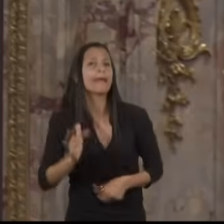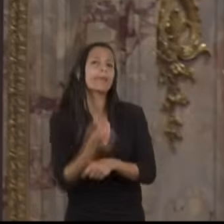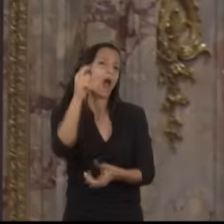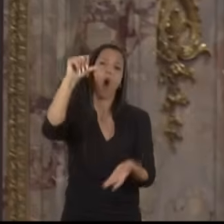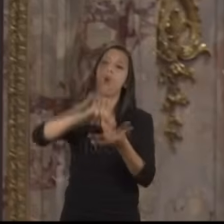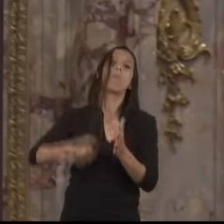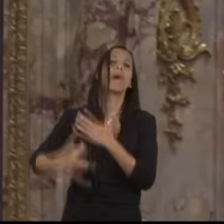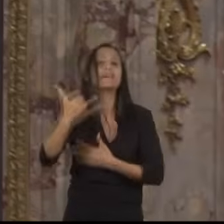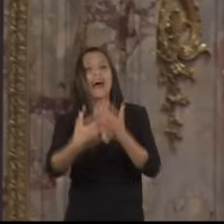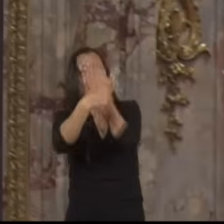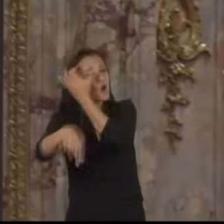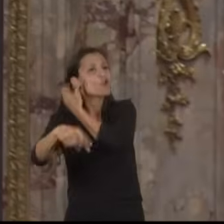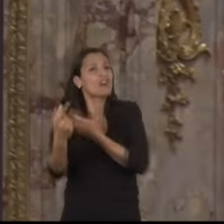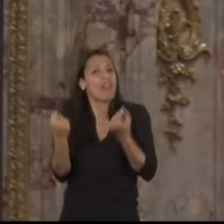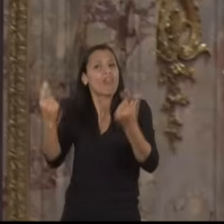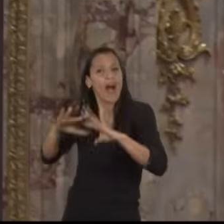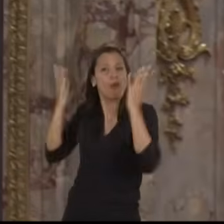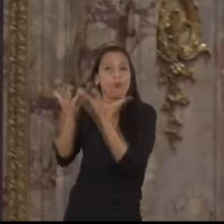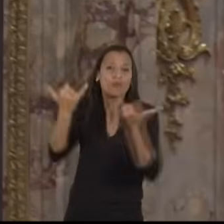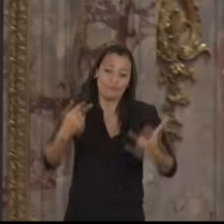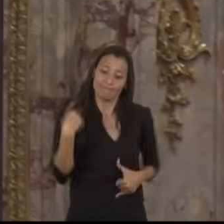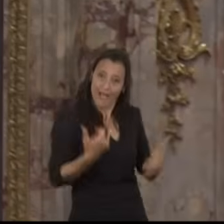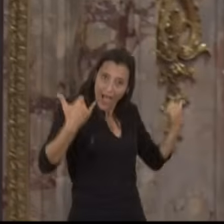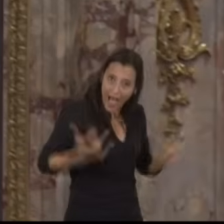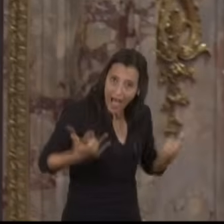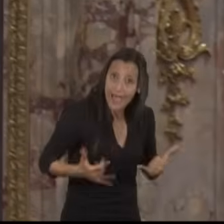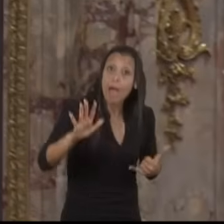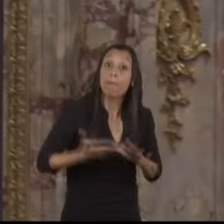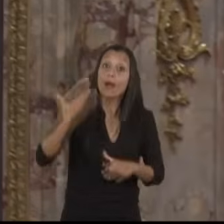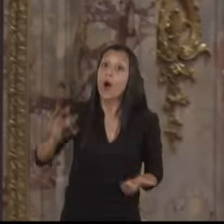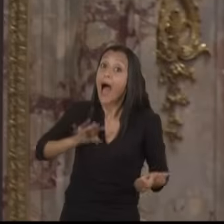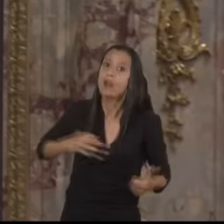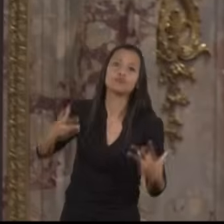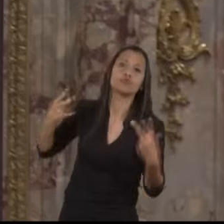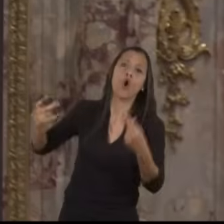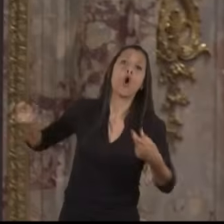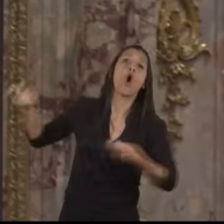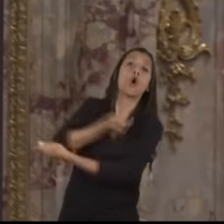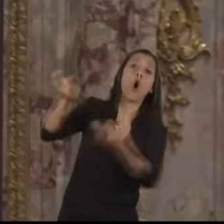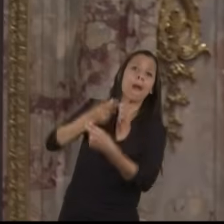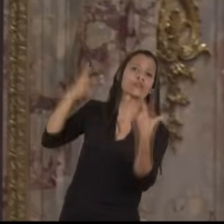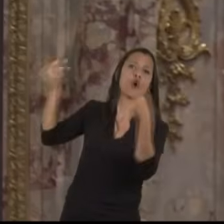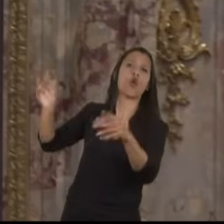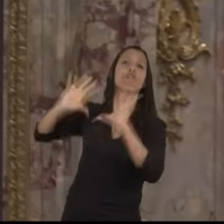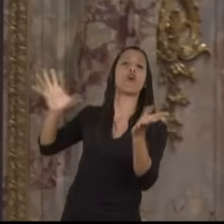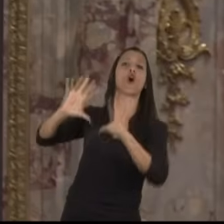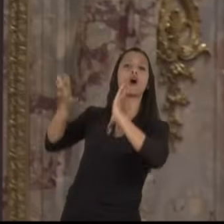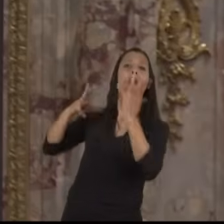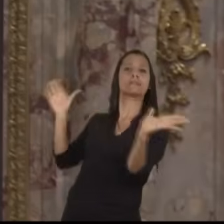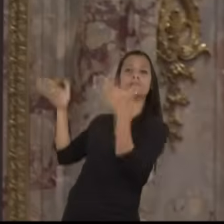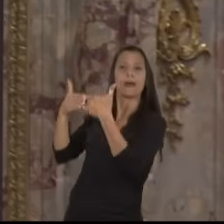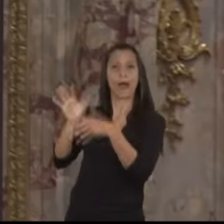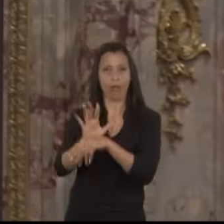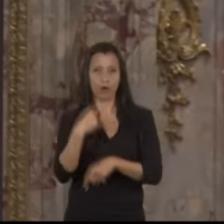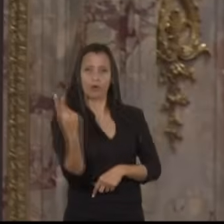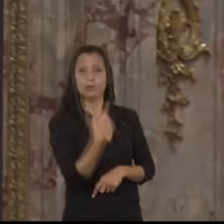tiene mucho para ofrecerle al mundo y que durante décadas se negó a comerciar con el resto del planeta. Debemos emprender el